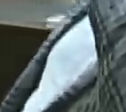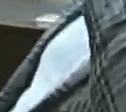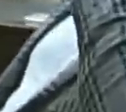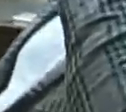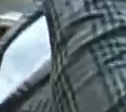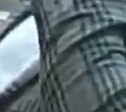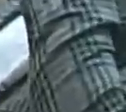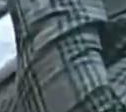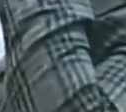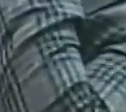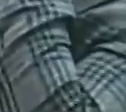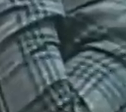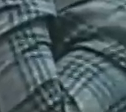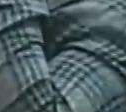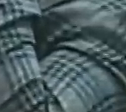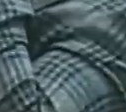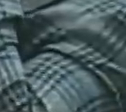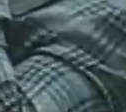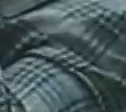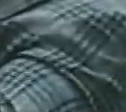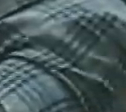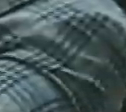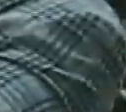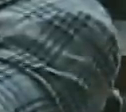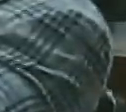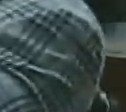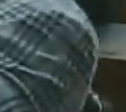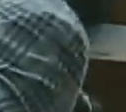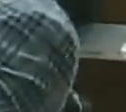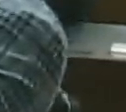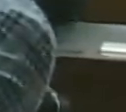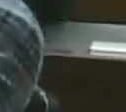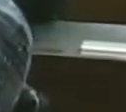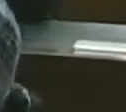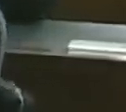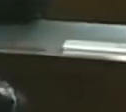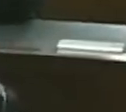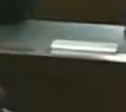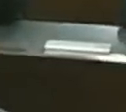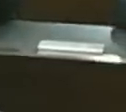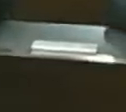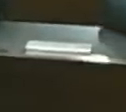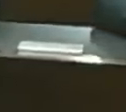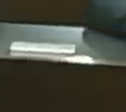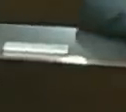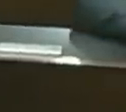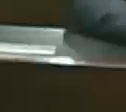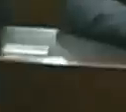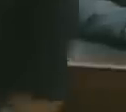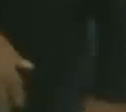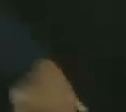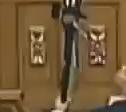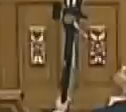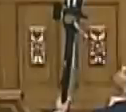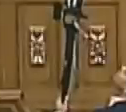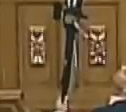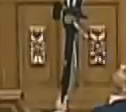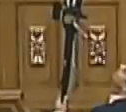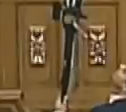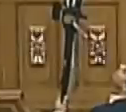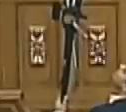contra del pueblo venezolano. También han dicho los parlamentarios que han tenido el derecho de palabra durante la sesión ordinaria sobre este